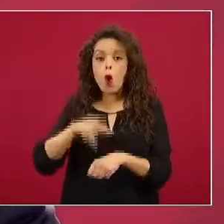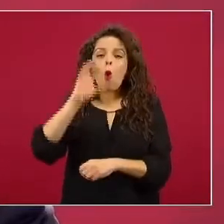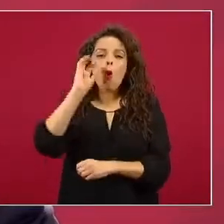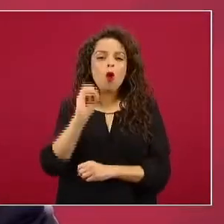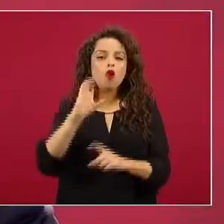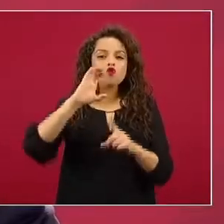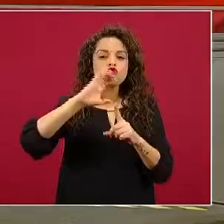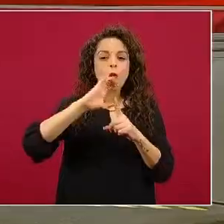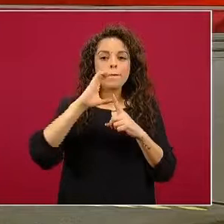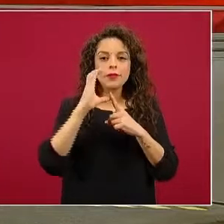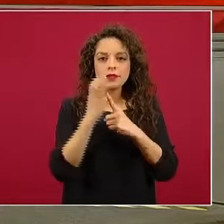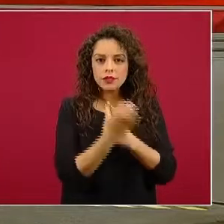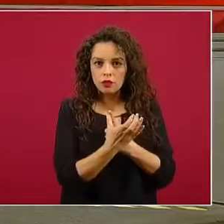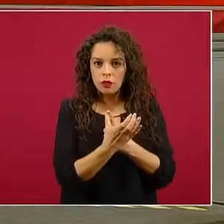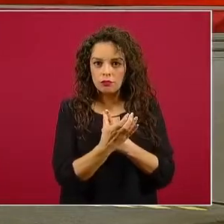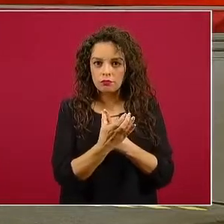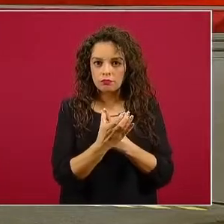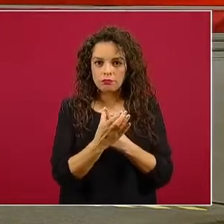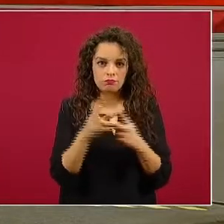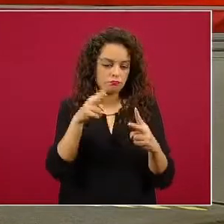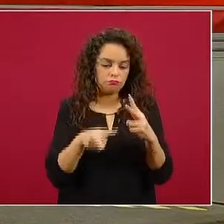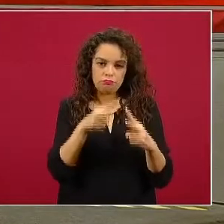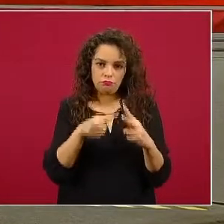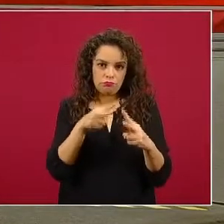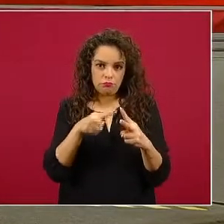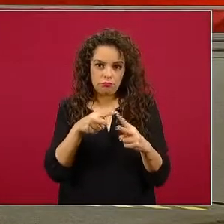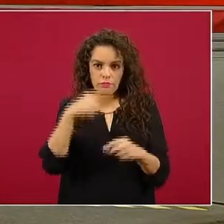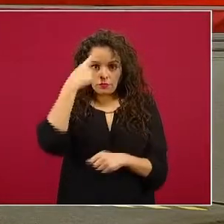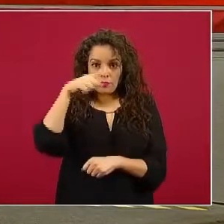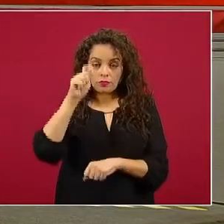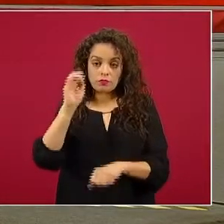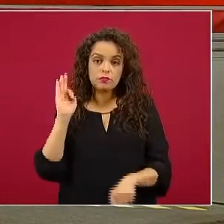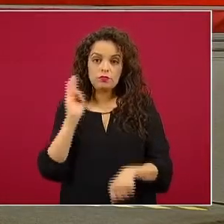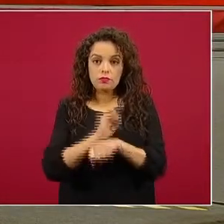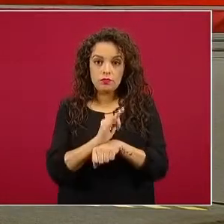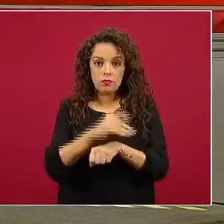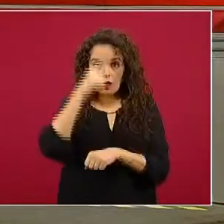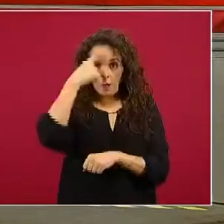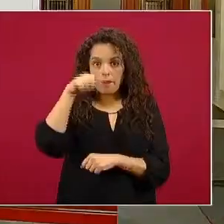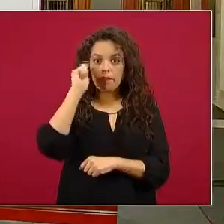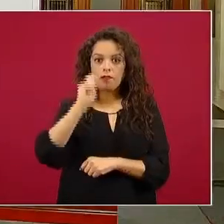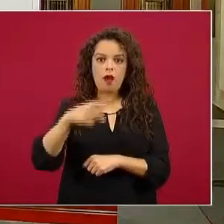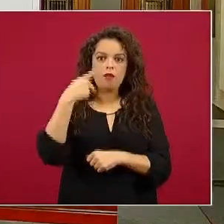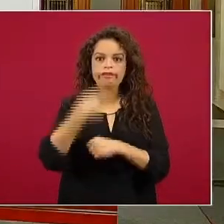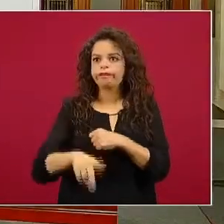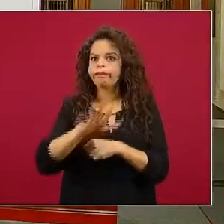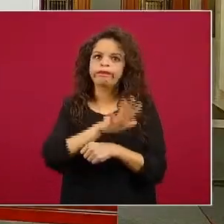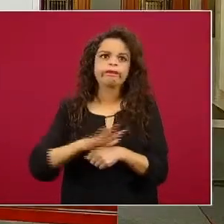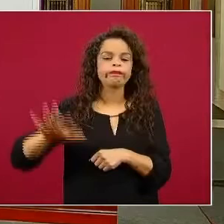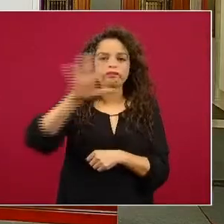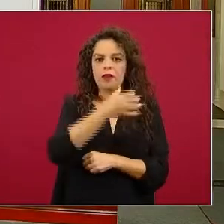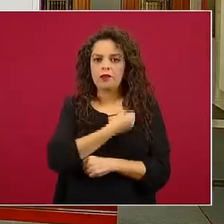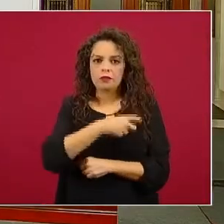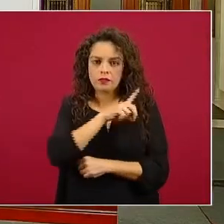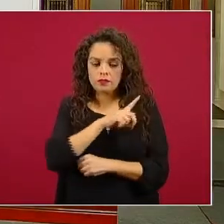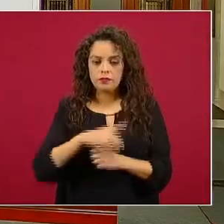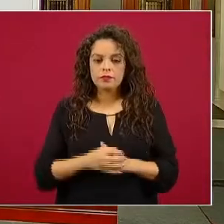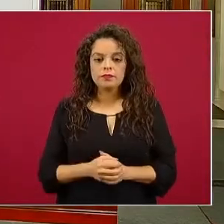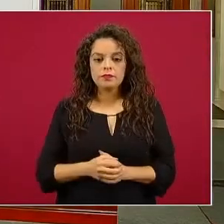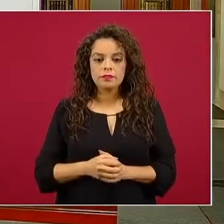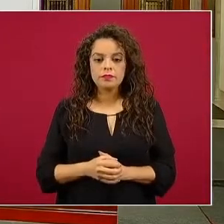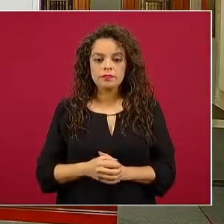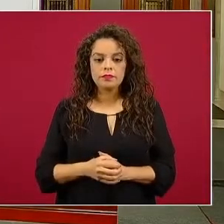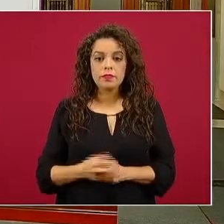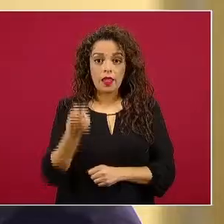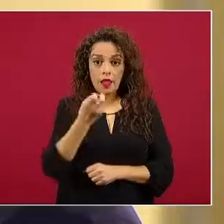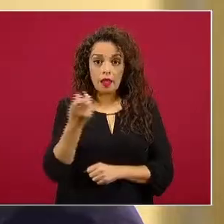comisión, cualquiera de las dos, de protección contra riesgos sanitarios. También estos elementos de protección contra riesgos sanitarios son